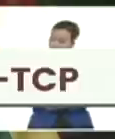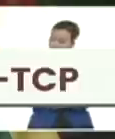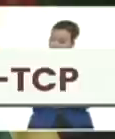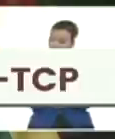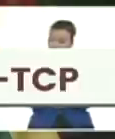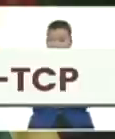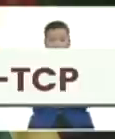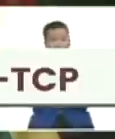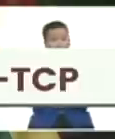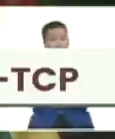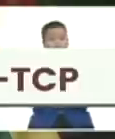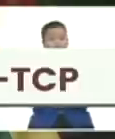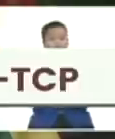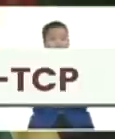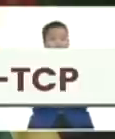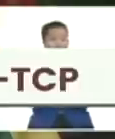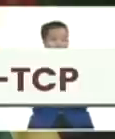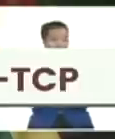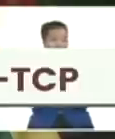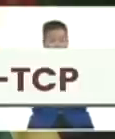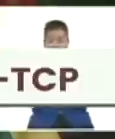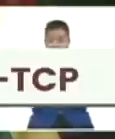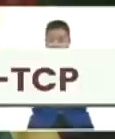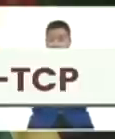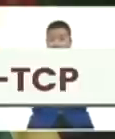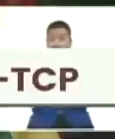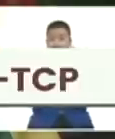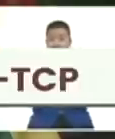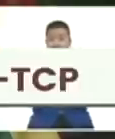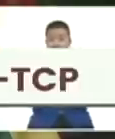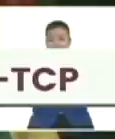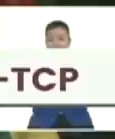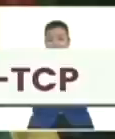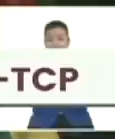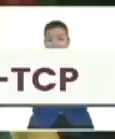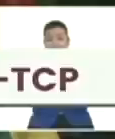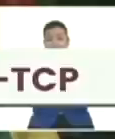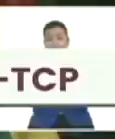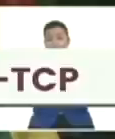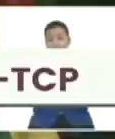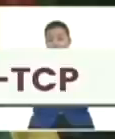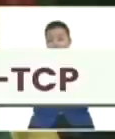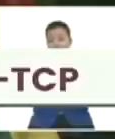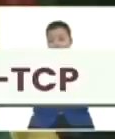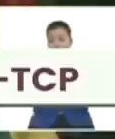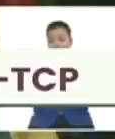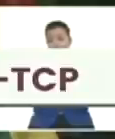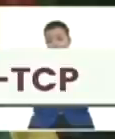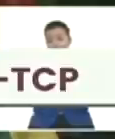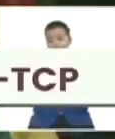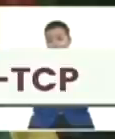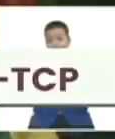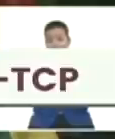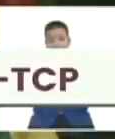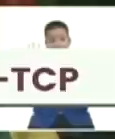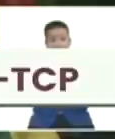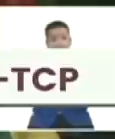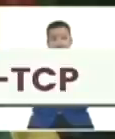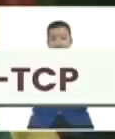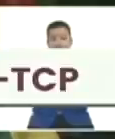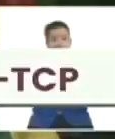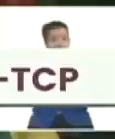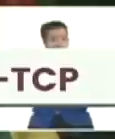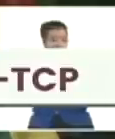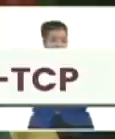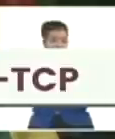estar dirigidos prioritariamente a los 240 millones de personas de la región que aún no han recibido una sola dosis de la